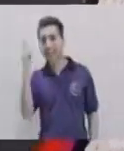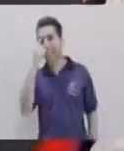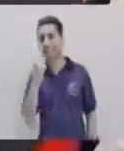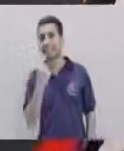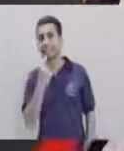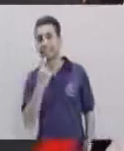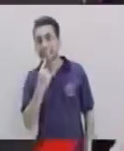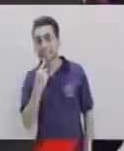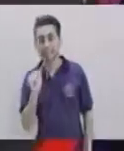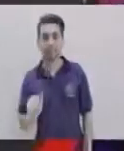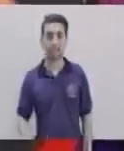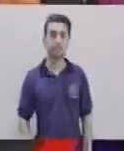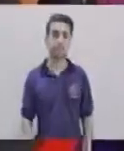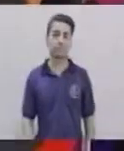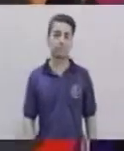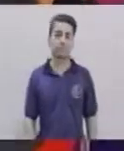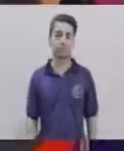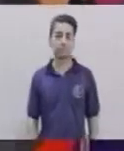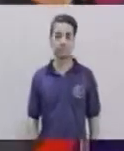m-e,